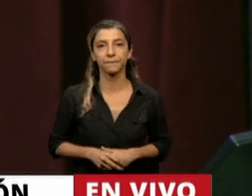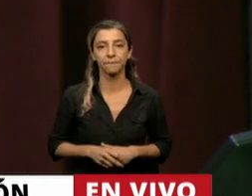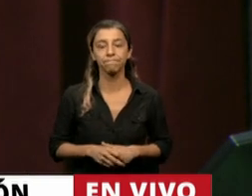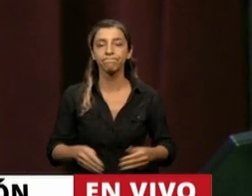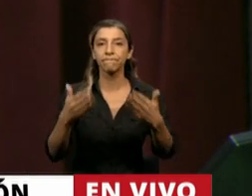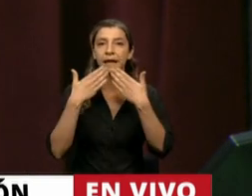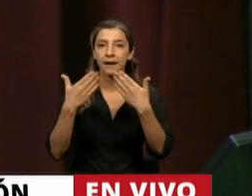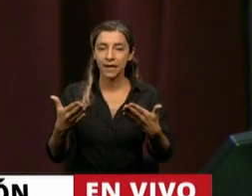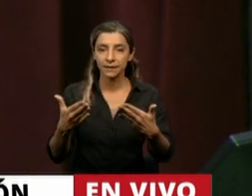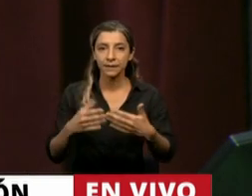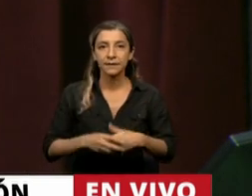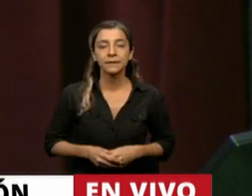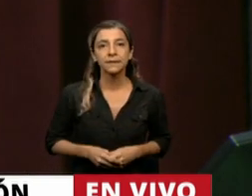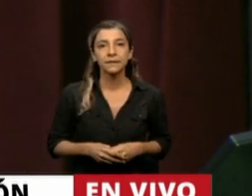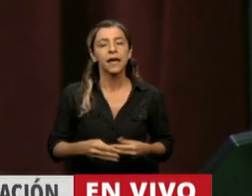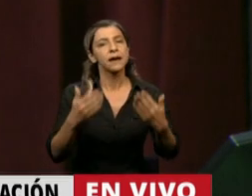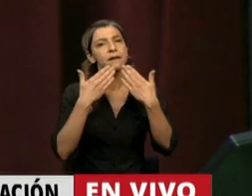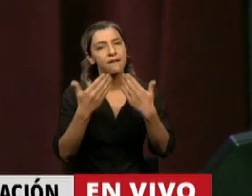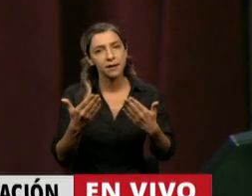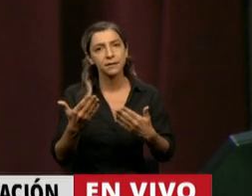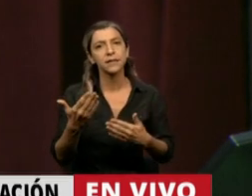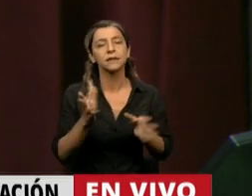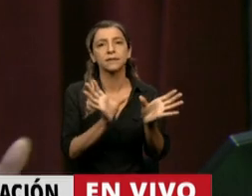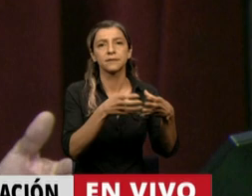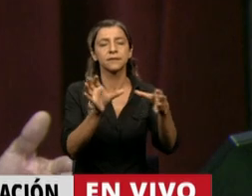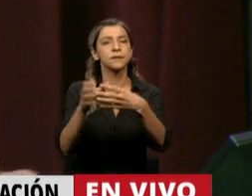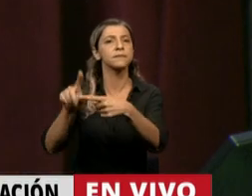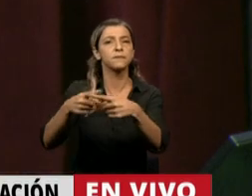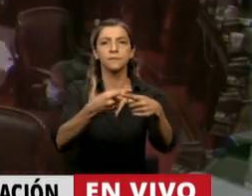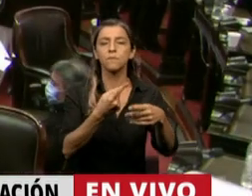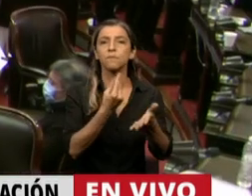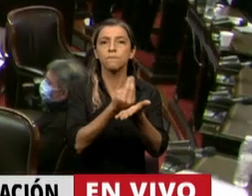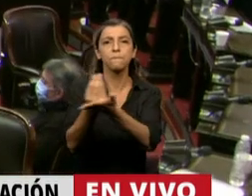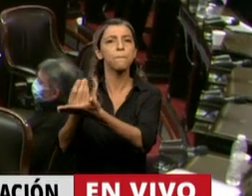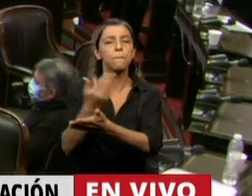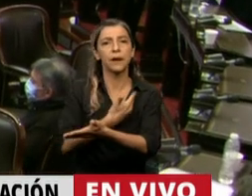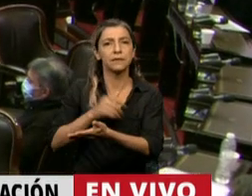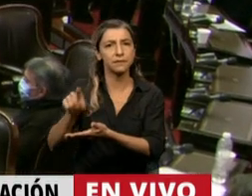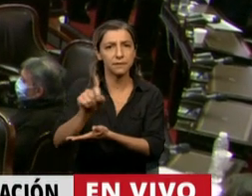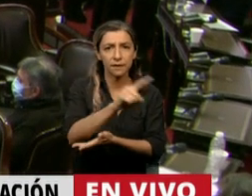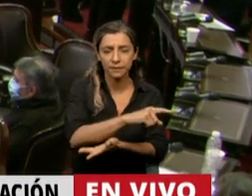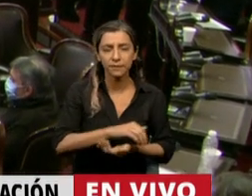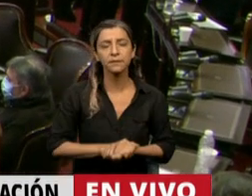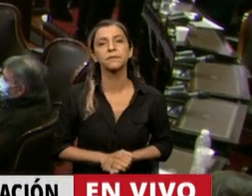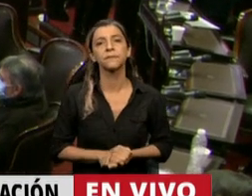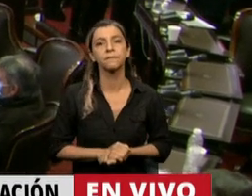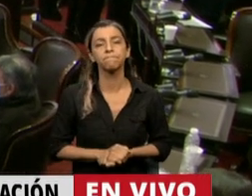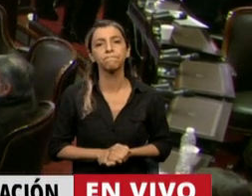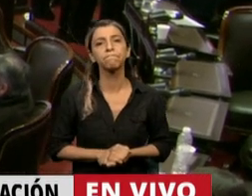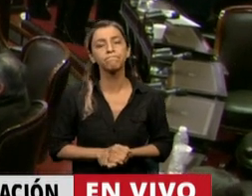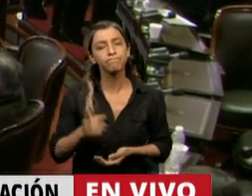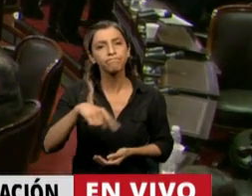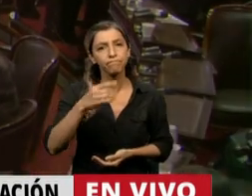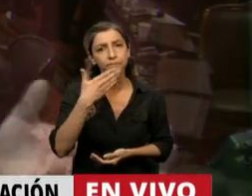quiero agradecerle a los señores presidentes de bloque de los distintas de las distintas